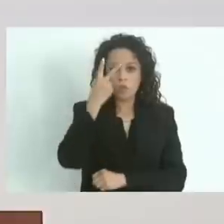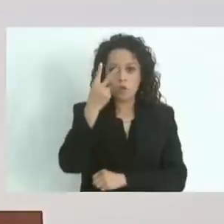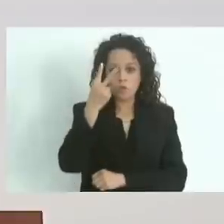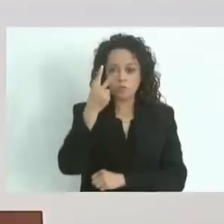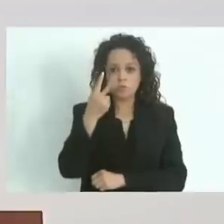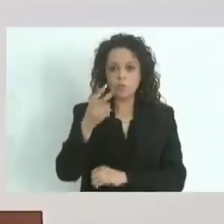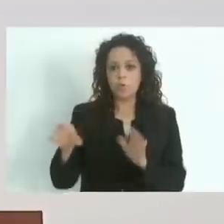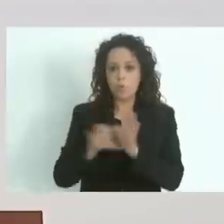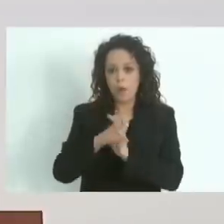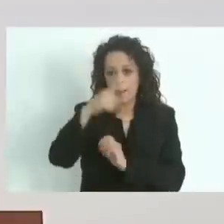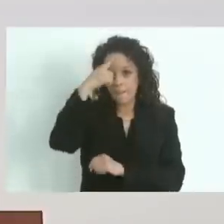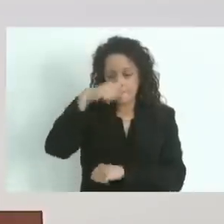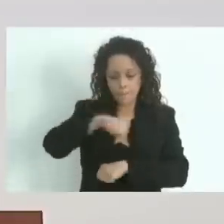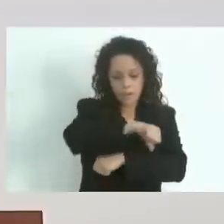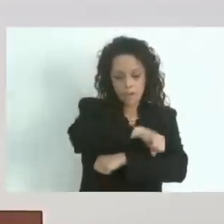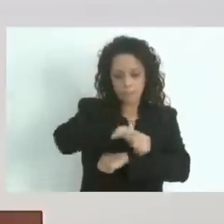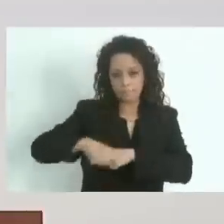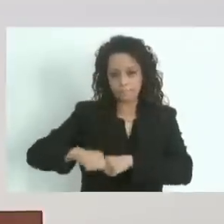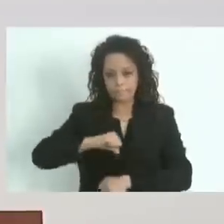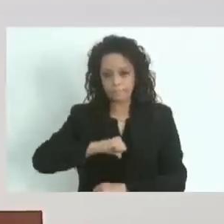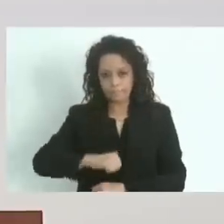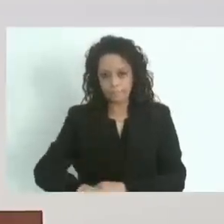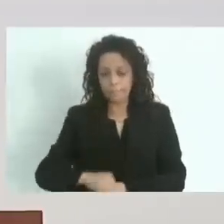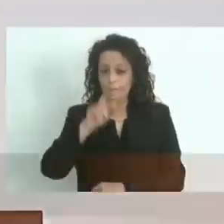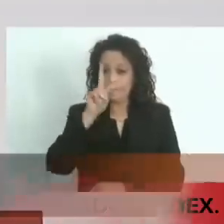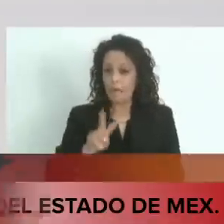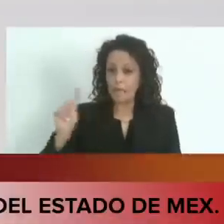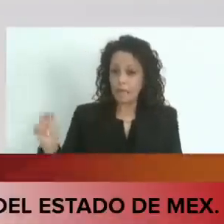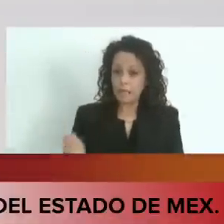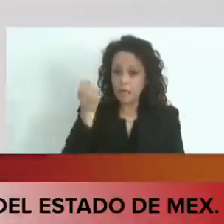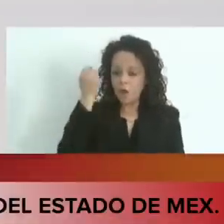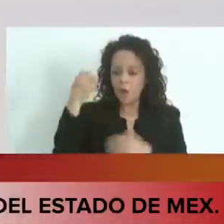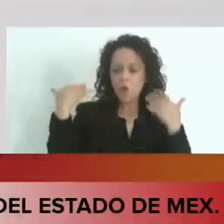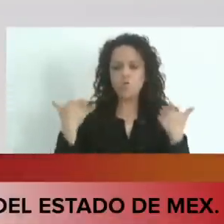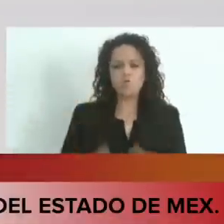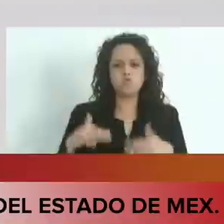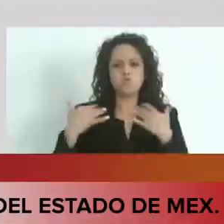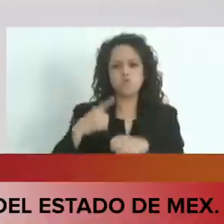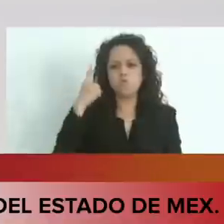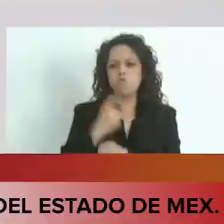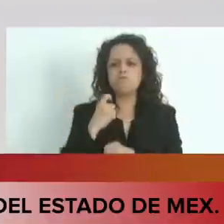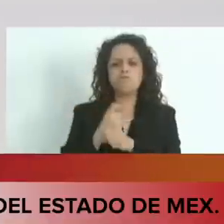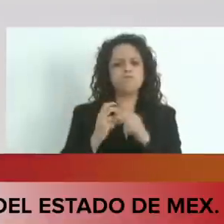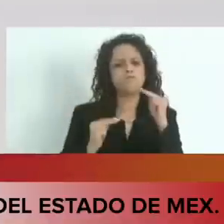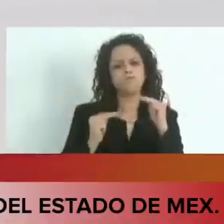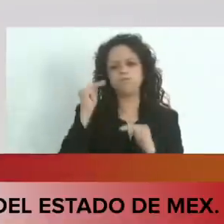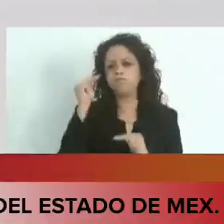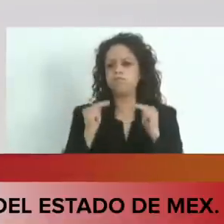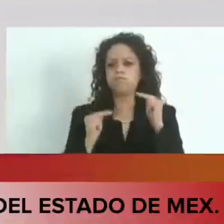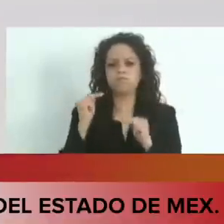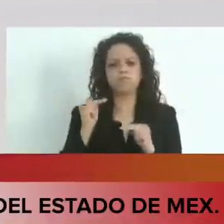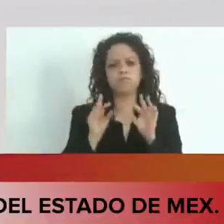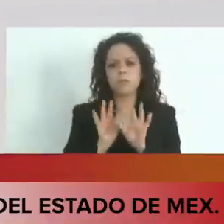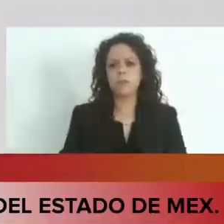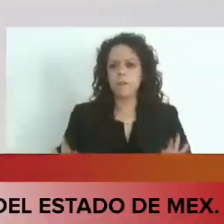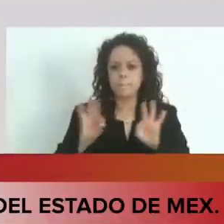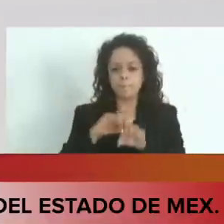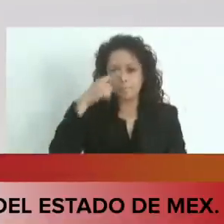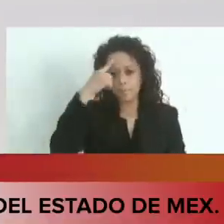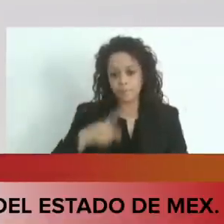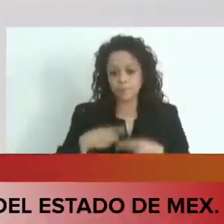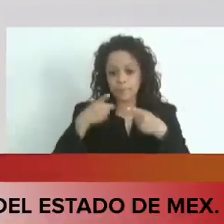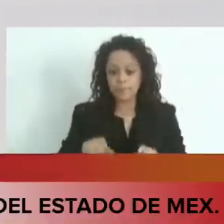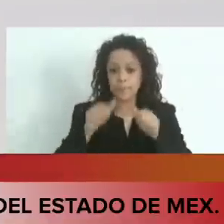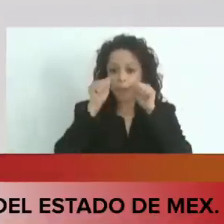y que tiene la tecnología de primer nivel para atender a las mujeres que lleguen